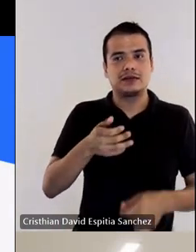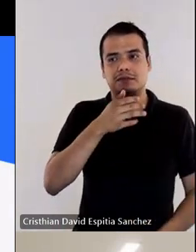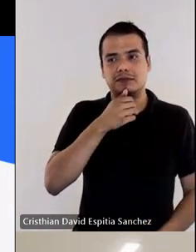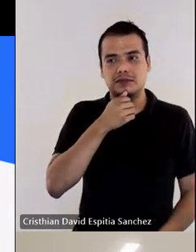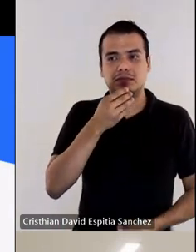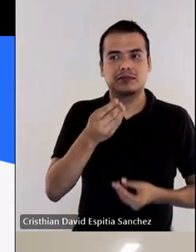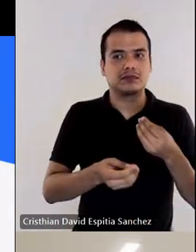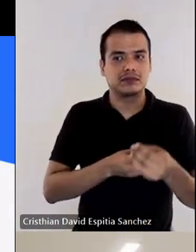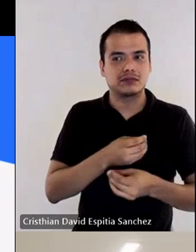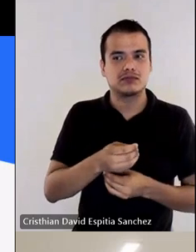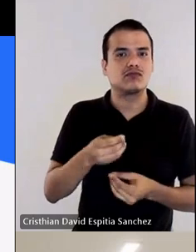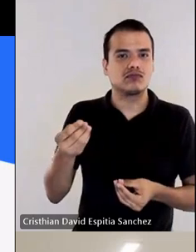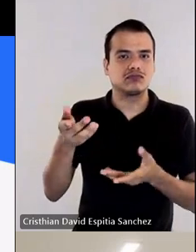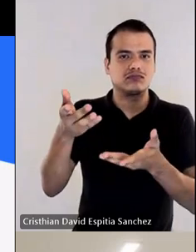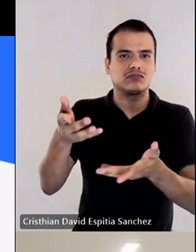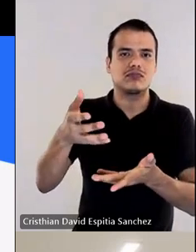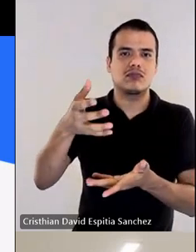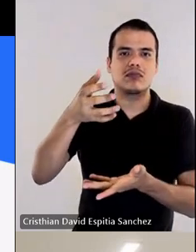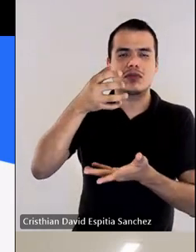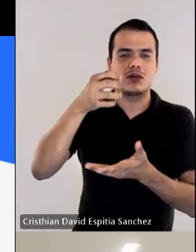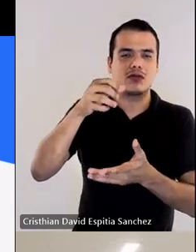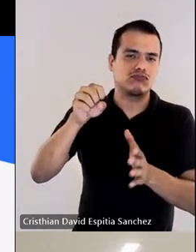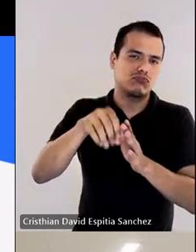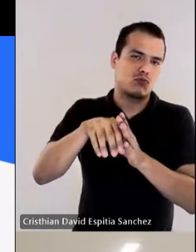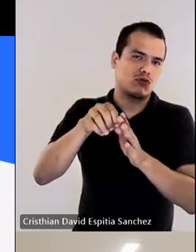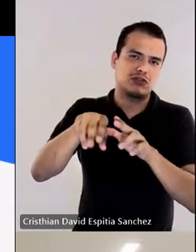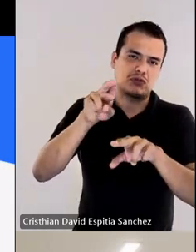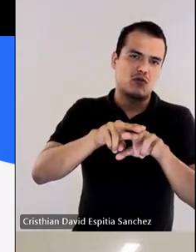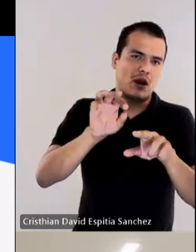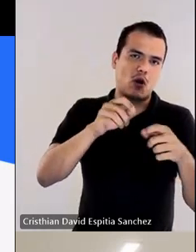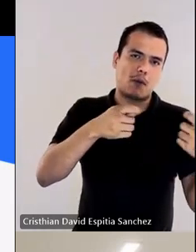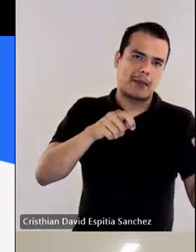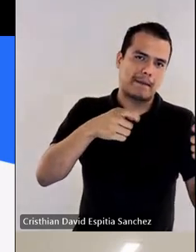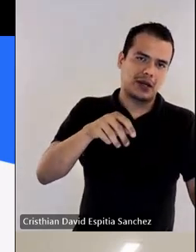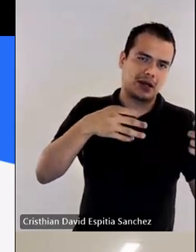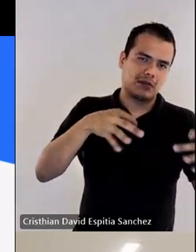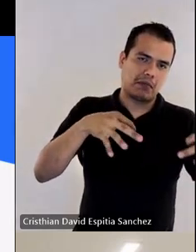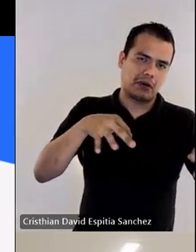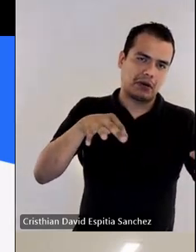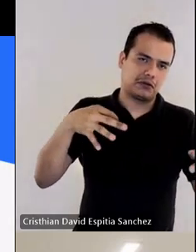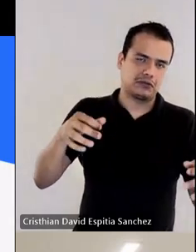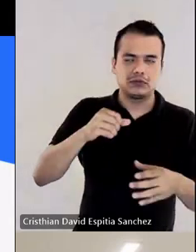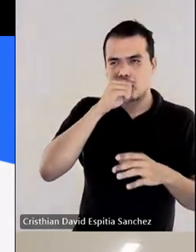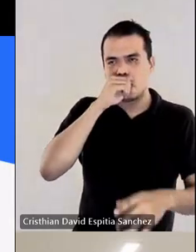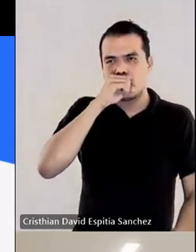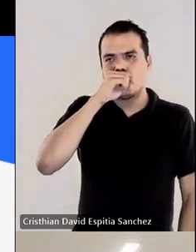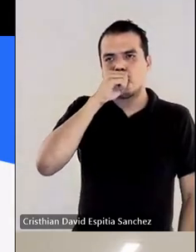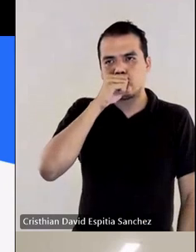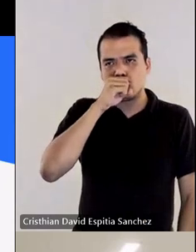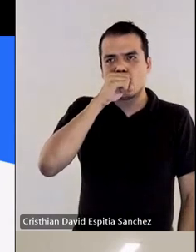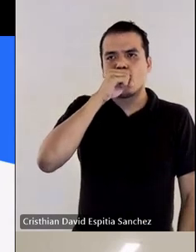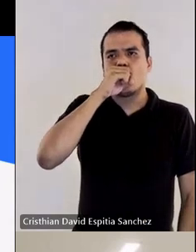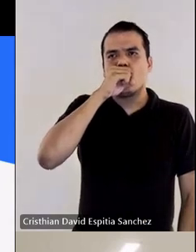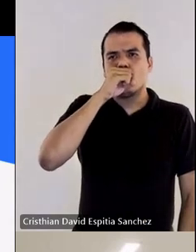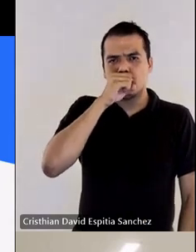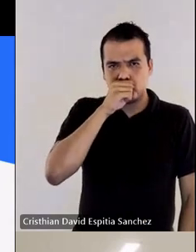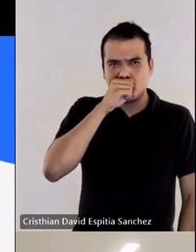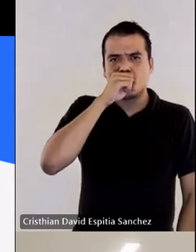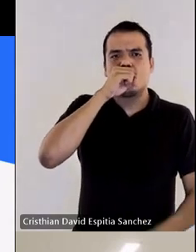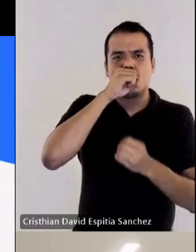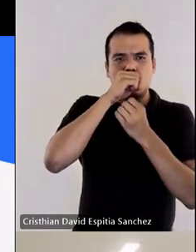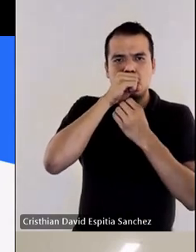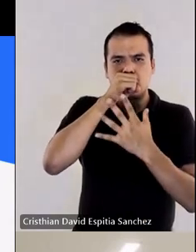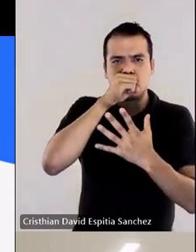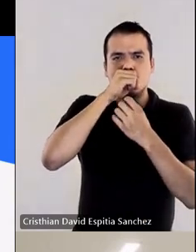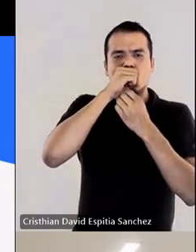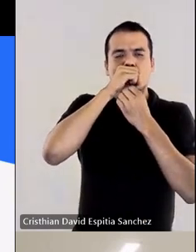de papel o una bolsa plástica. La idea es que empiece a respirar esto que está expulsando por su nariz y